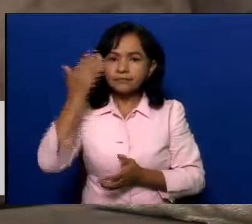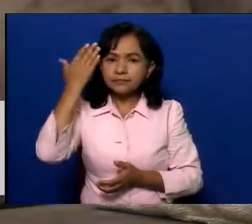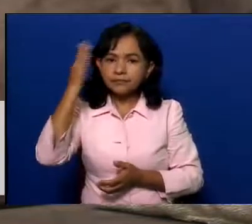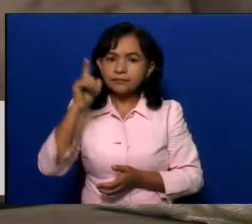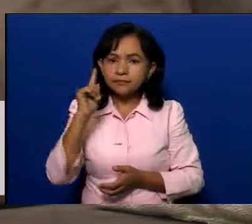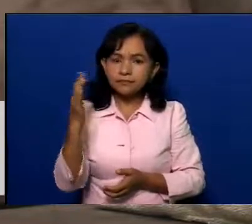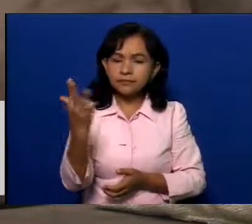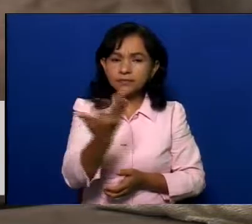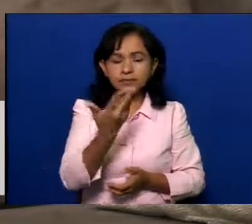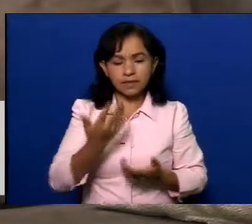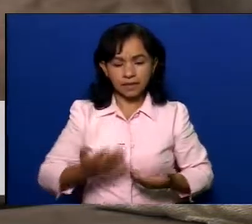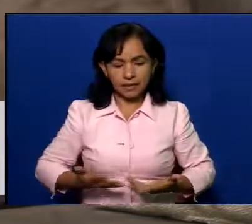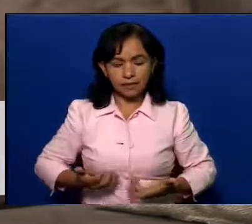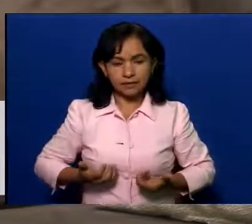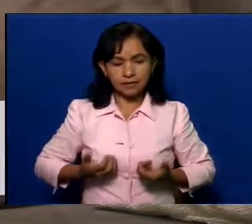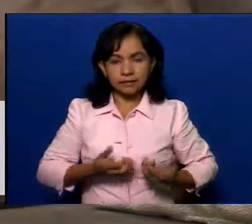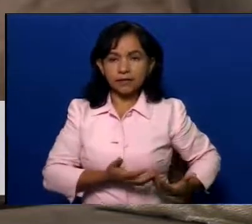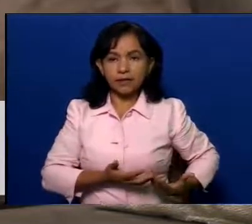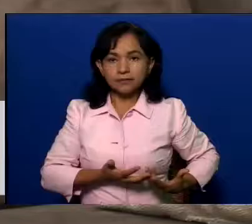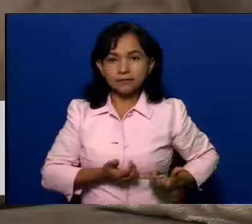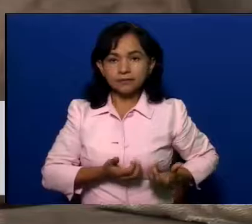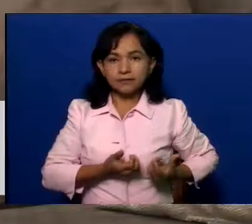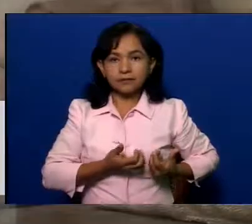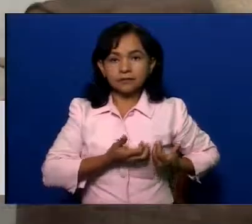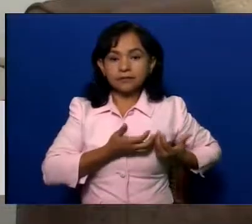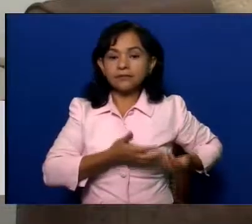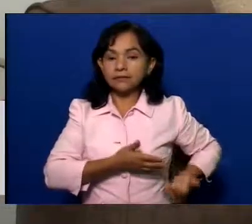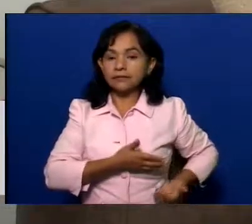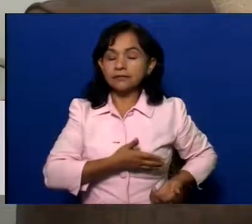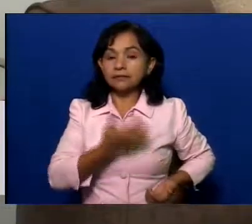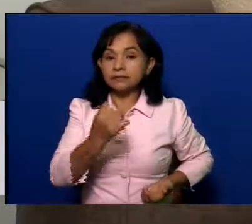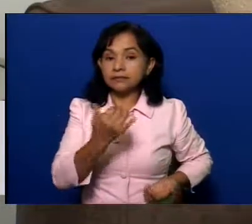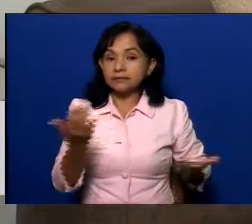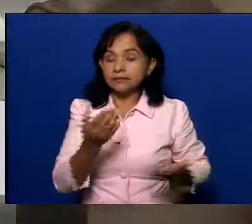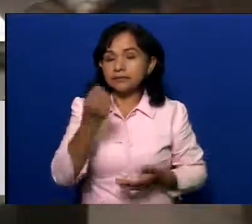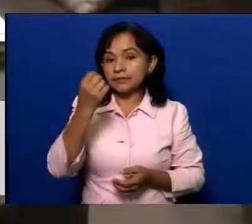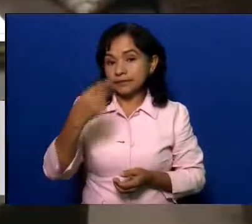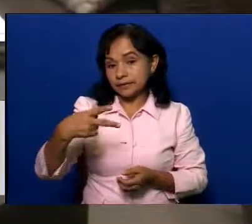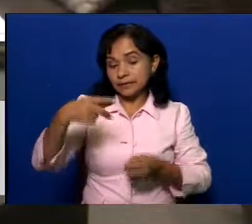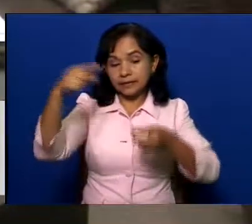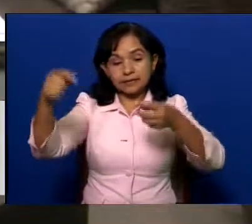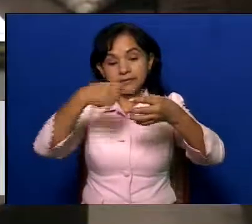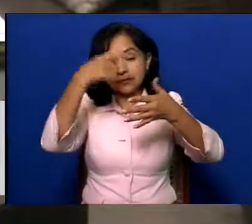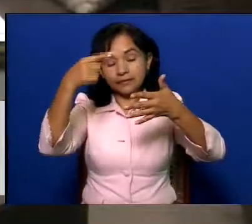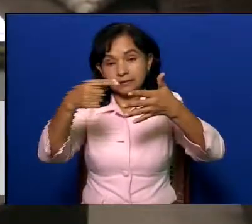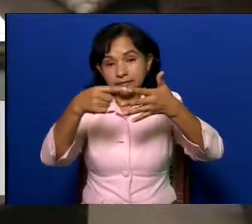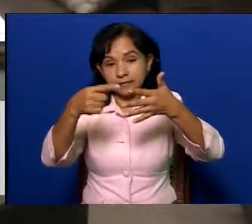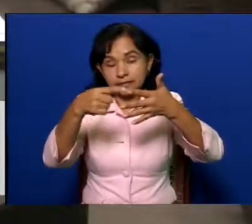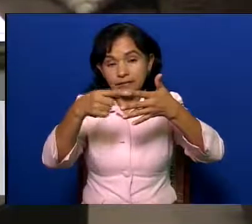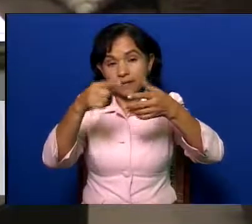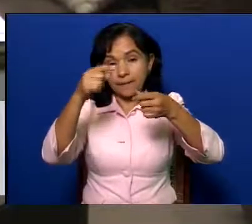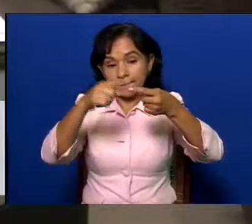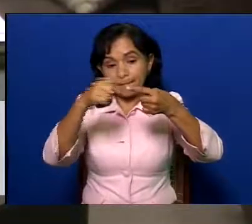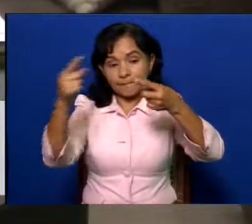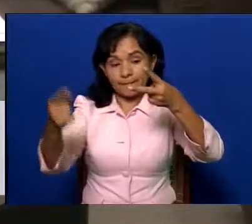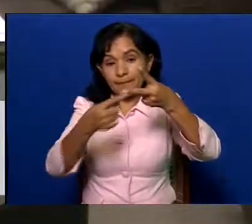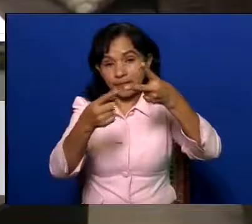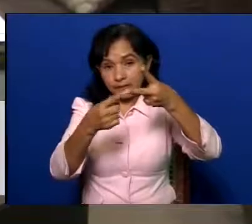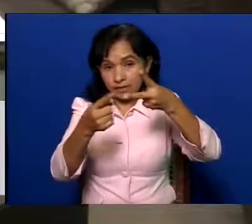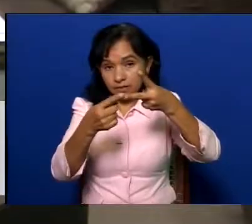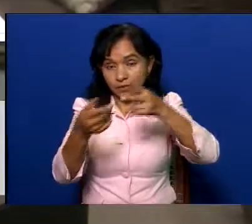cáncer de mama, como estábamos hablando al inicio, es uno. Entonces, en el segundo lugar aparecen como causa